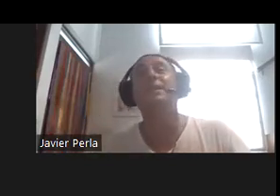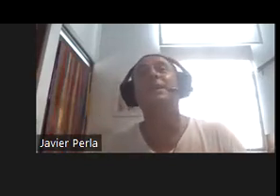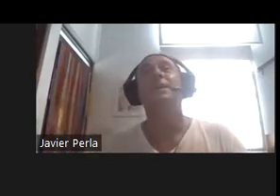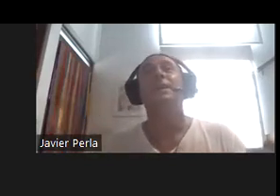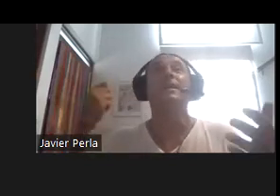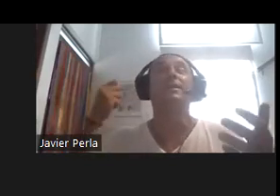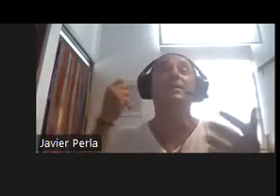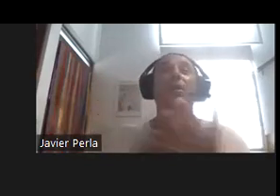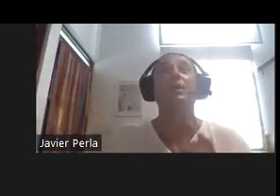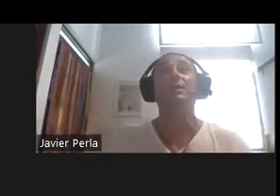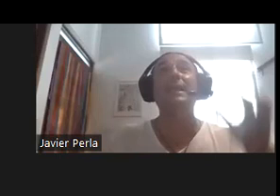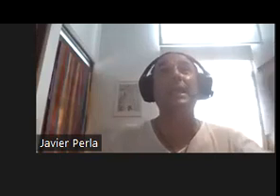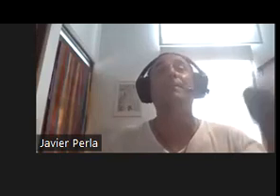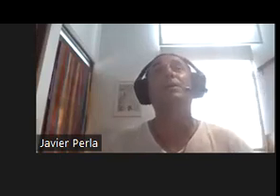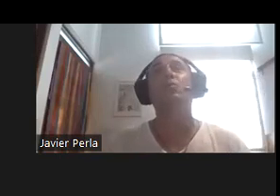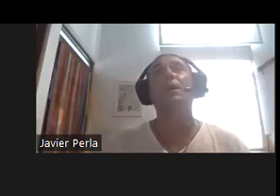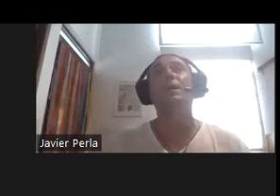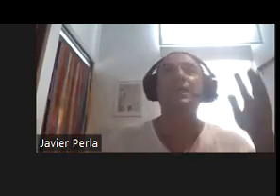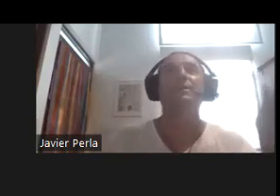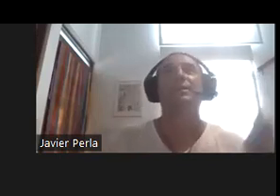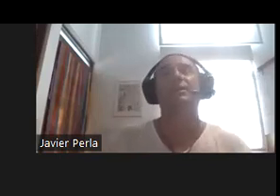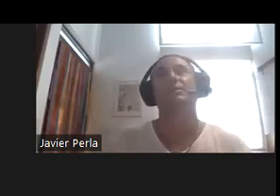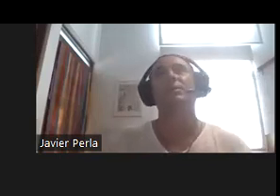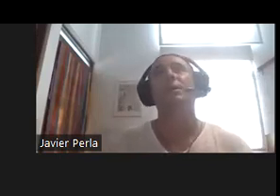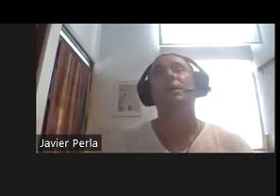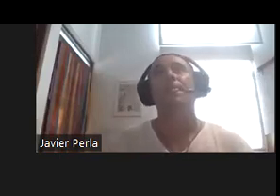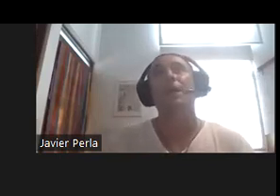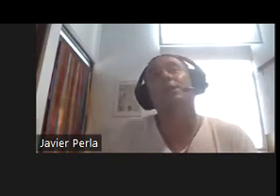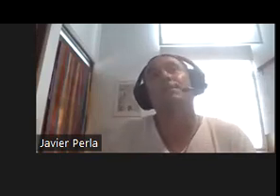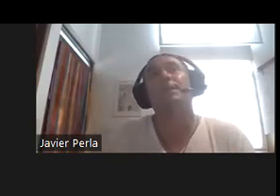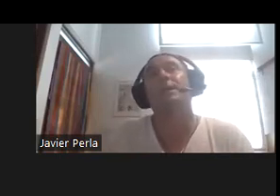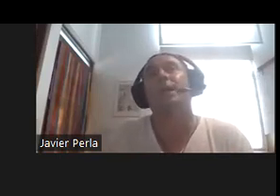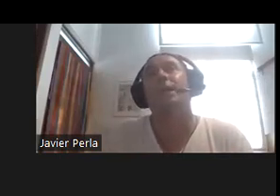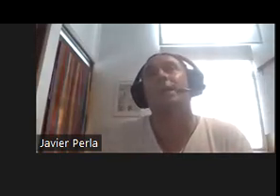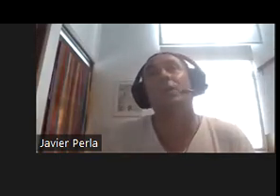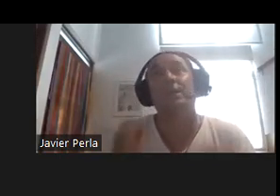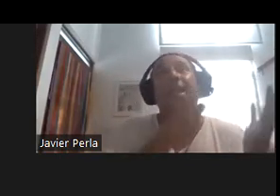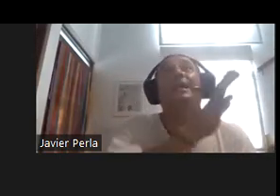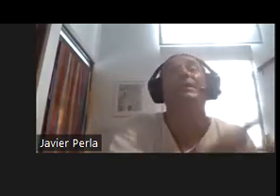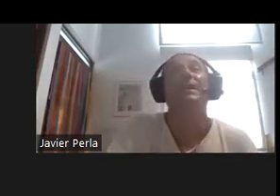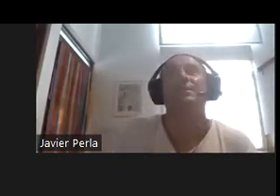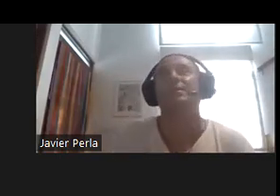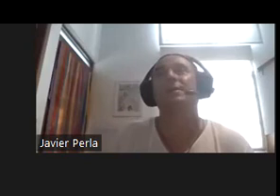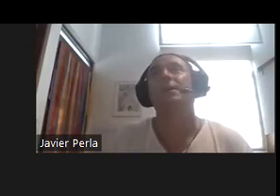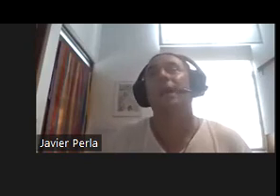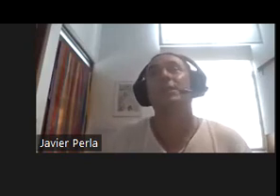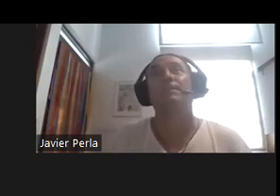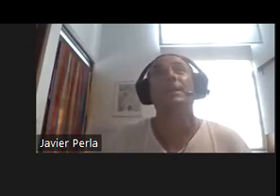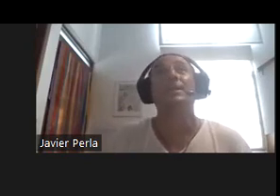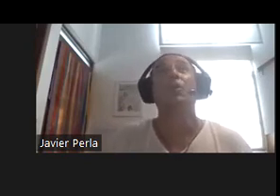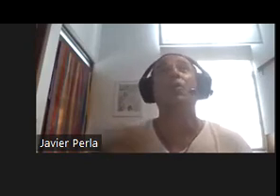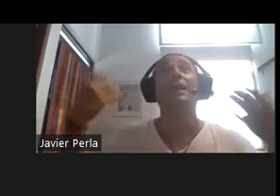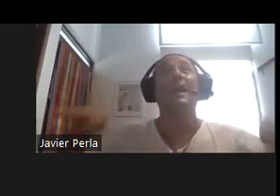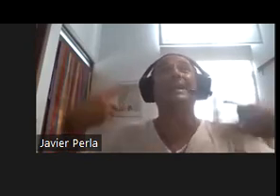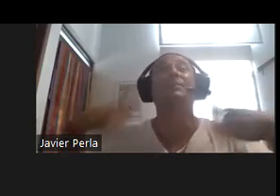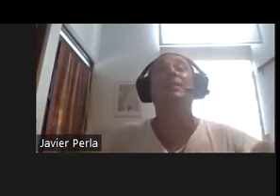IFC, y les dicen, oye, tienes que medir tu huella o tienes que hacer esto. Hay otras empresas que, ¿no? Y es el área de finanzas. Hay otras empresas